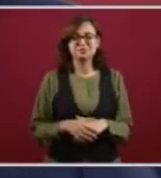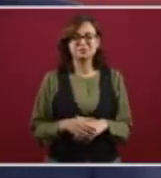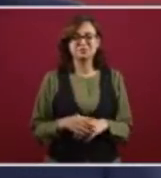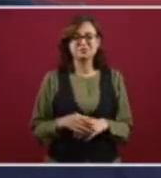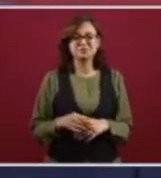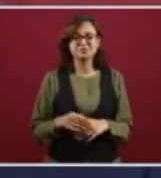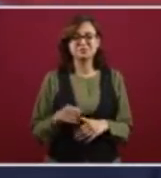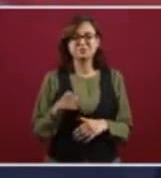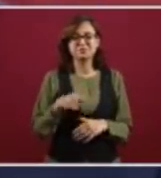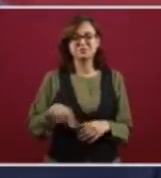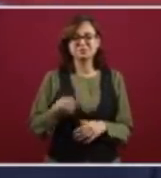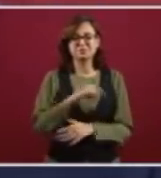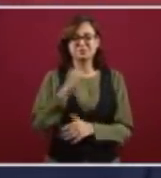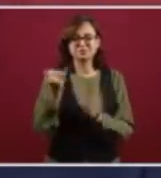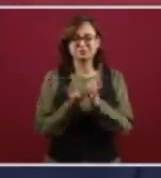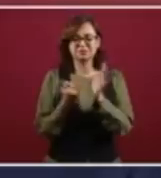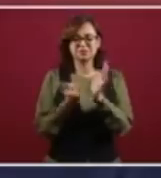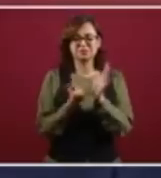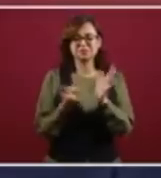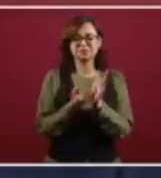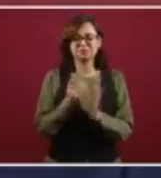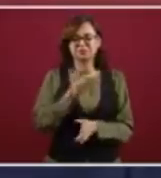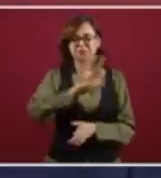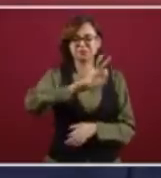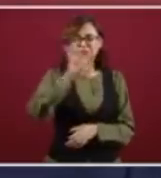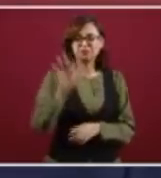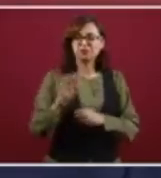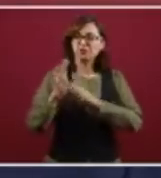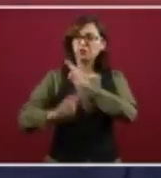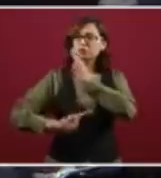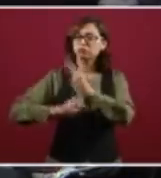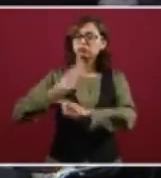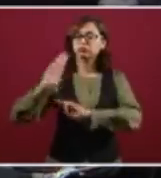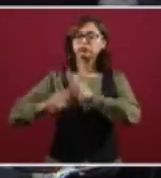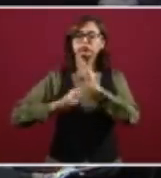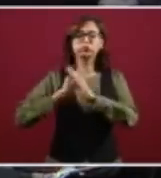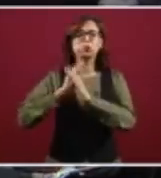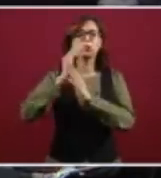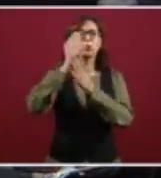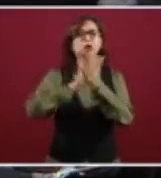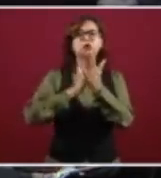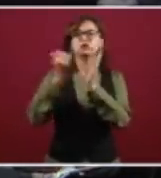de interés en el mundo están bajas.